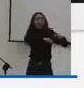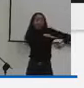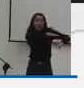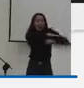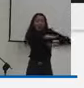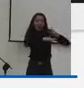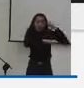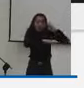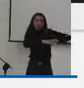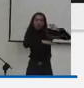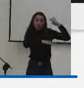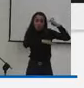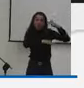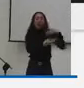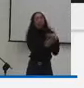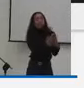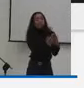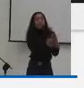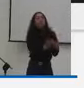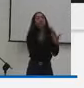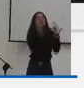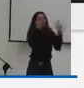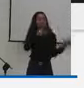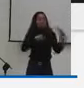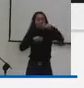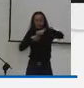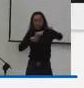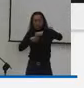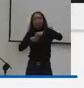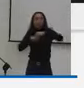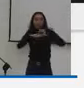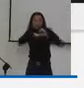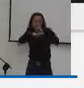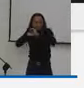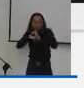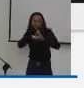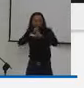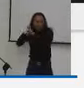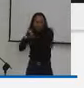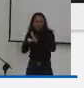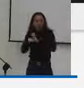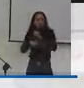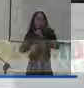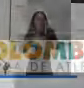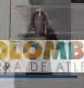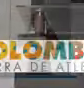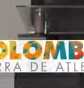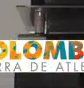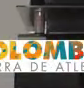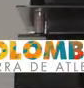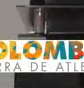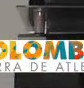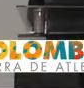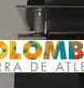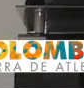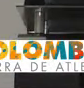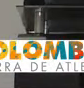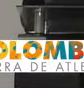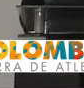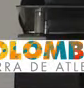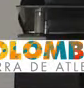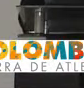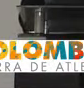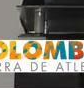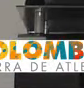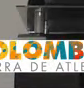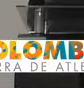conocimiento entonces con eso pues espero haber aclarado la duda del ciudadano perfecto Marlon